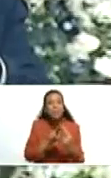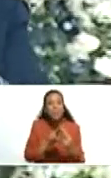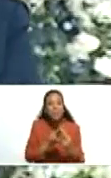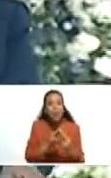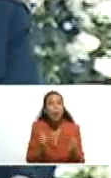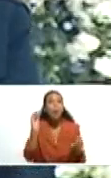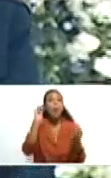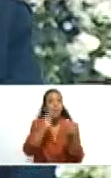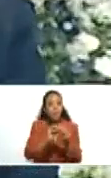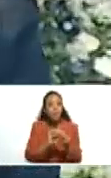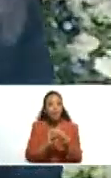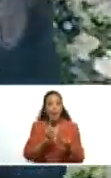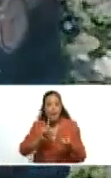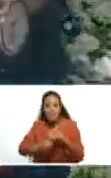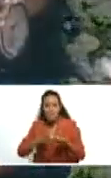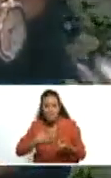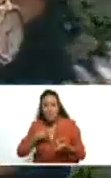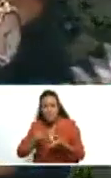Cilia,